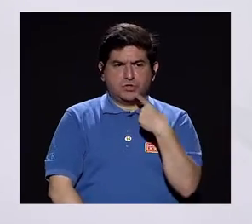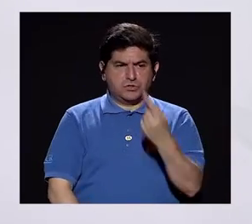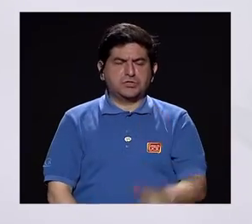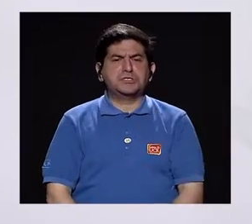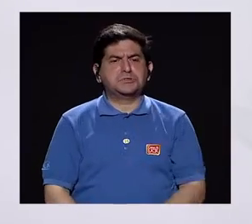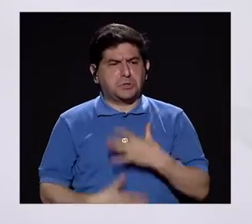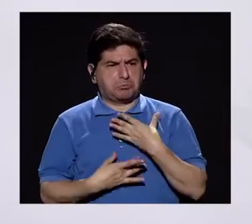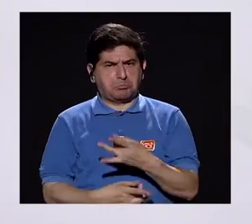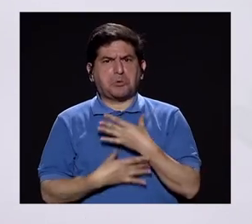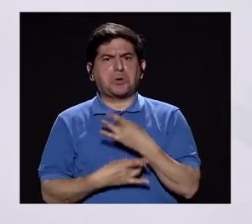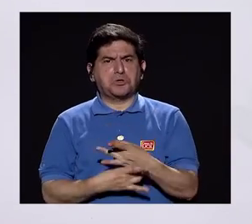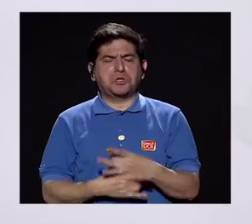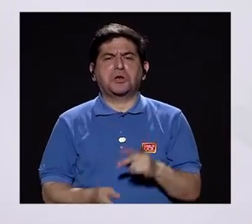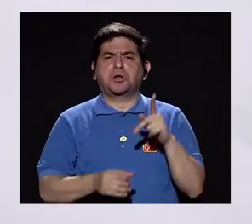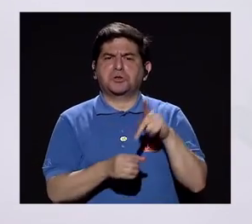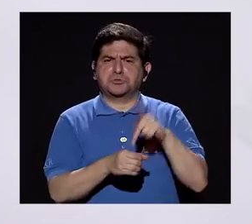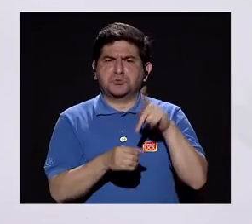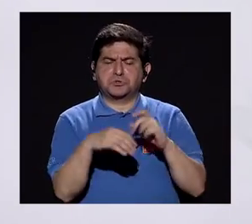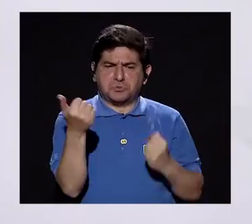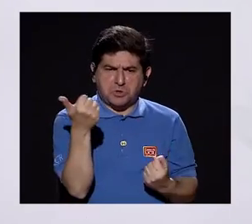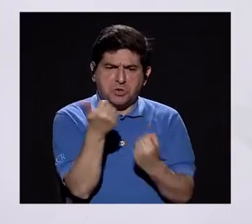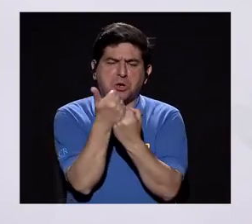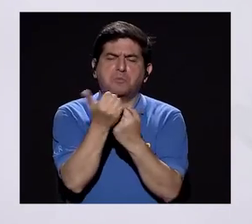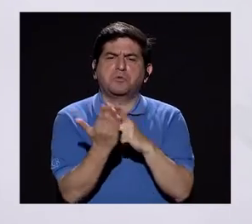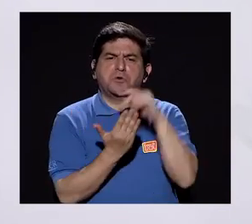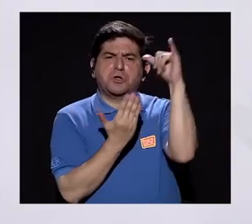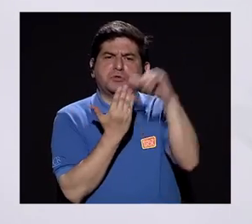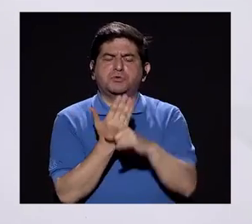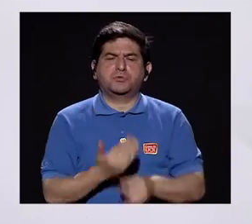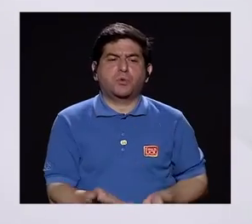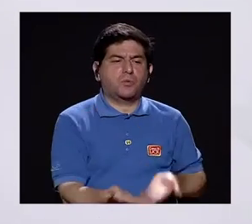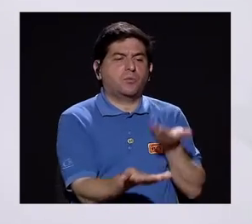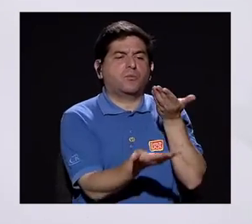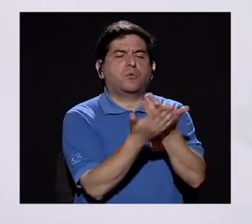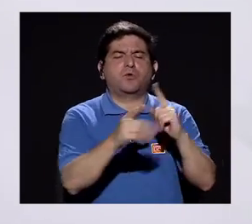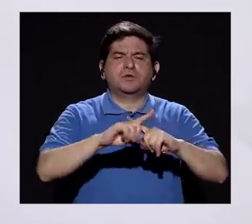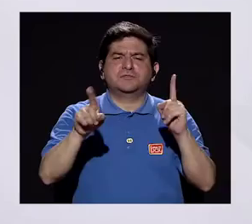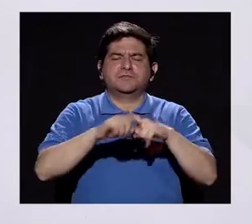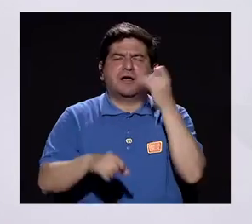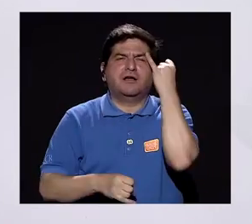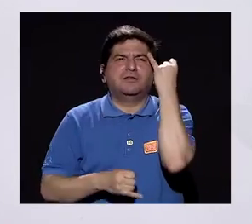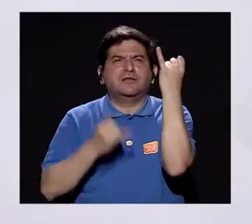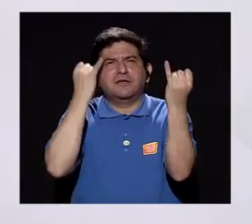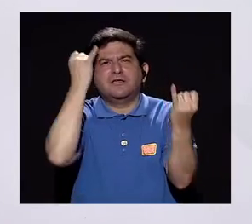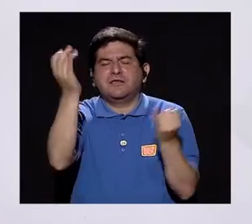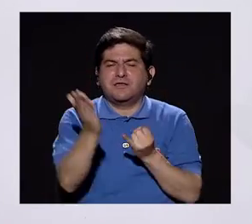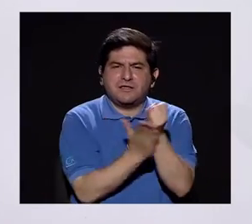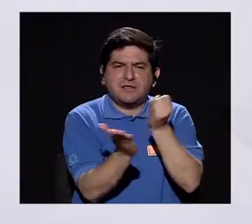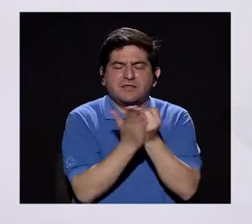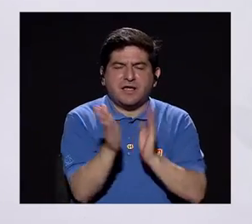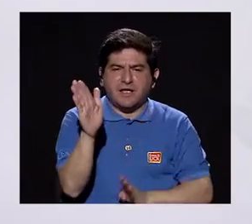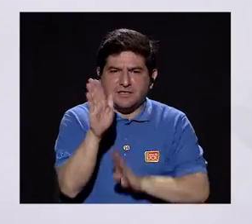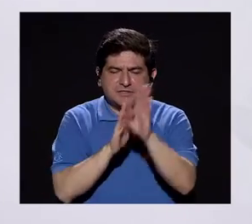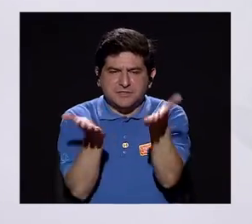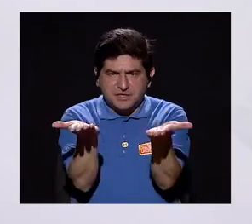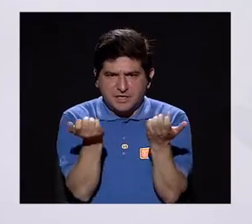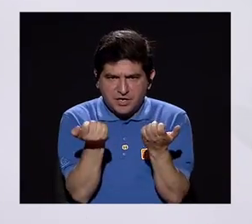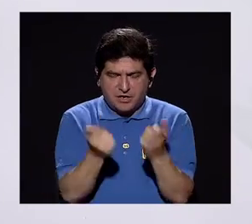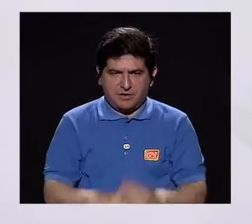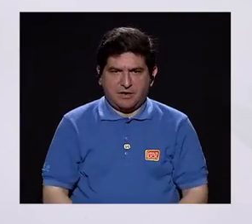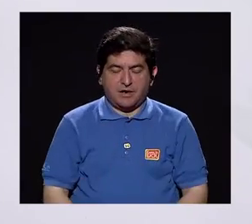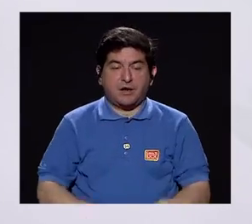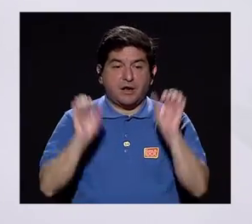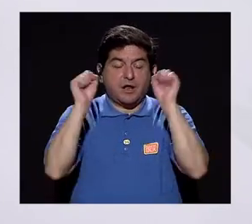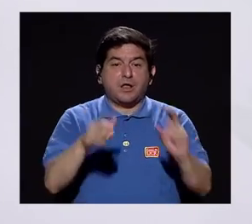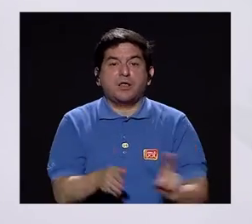manifestamos nuestro interés de participar en el apoyo del proyecto planteando una serie de líneas de investigación que nos gustaría desarrollar ahí y que le